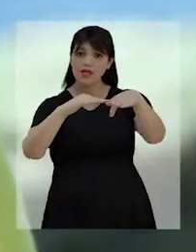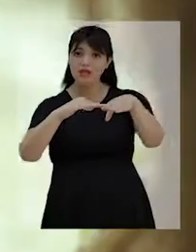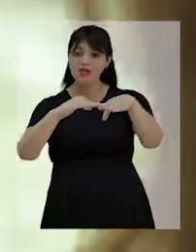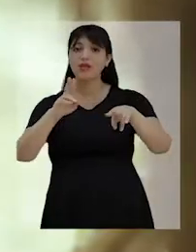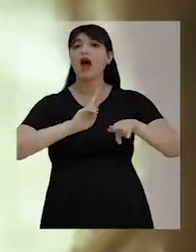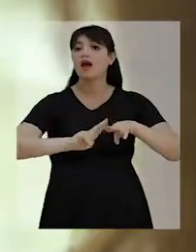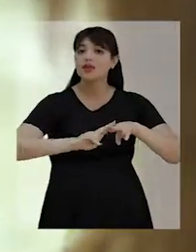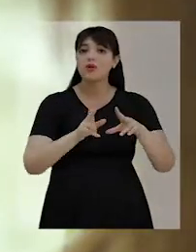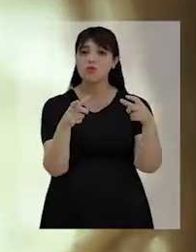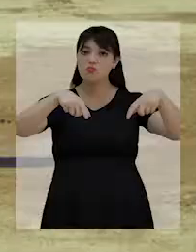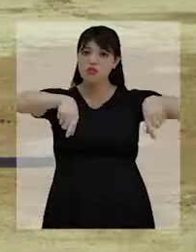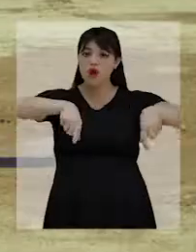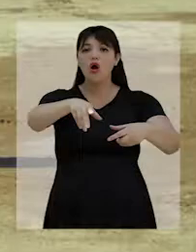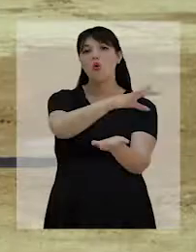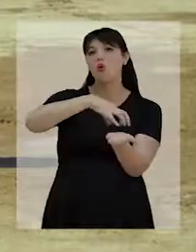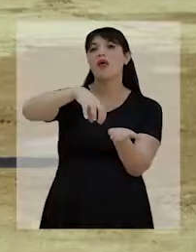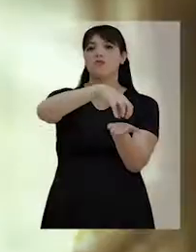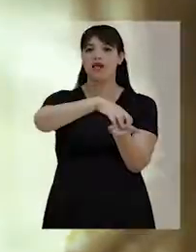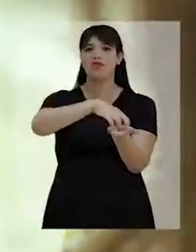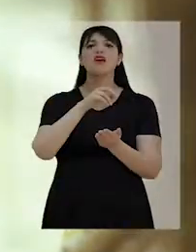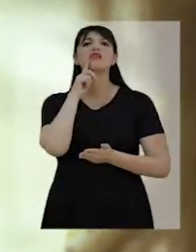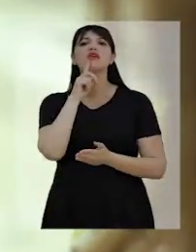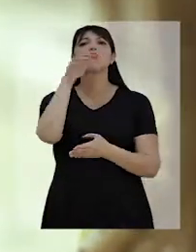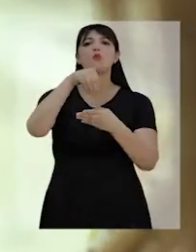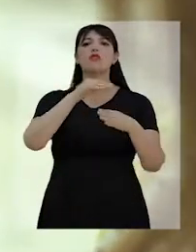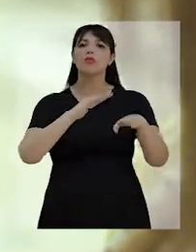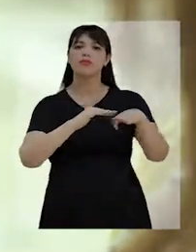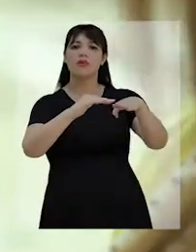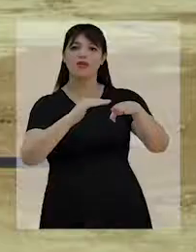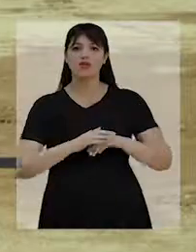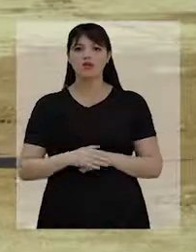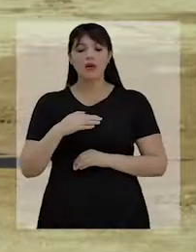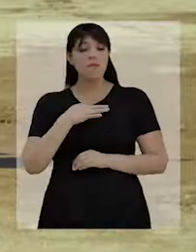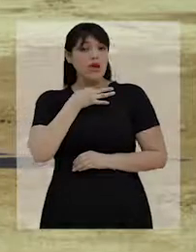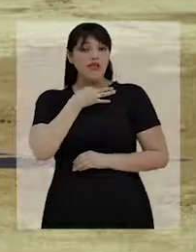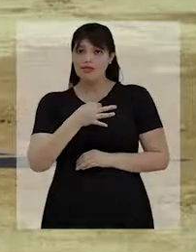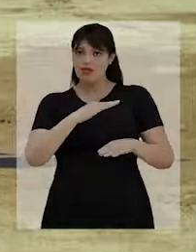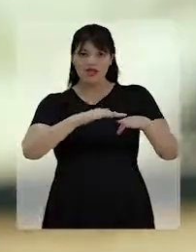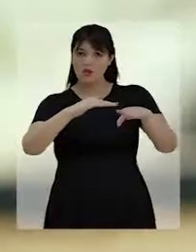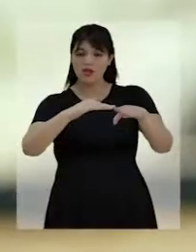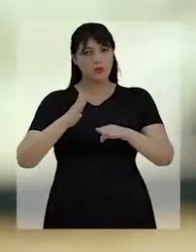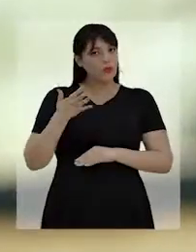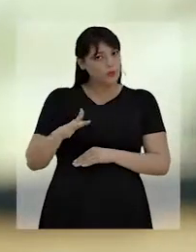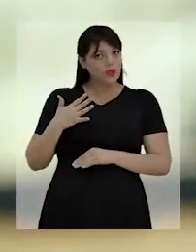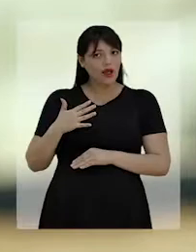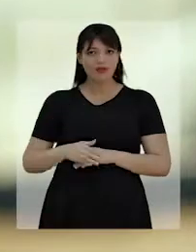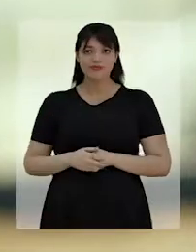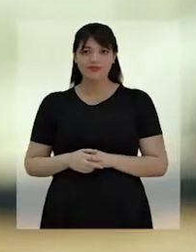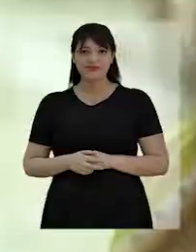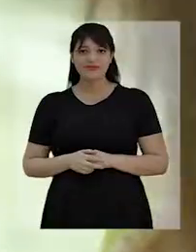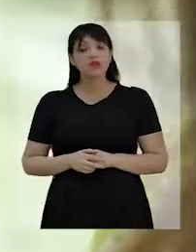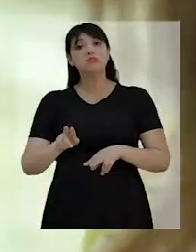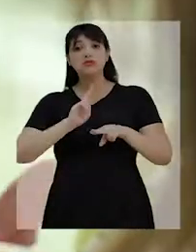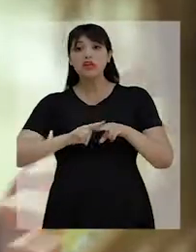estacionamiento, hacer una multicancha o una plaza. ¿Quién vota por el estacionamiento? A mí me encantaría en unos estacionamientos. Creo que nunca están